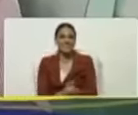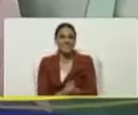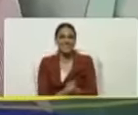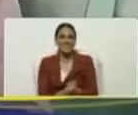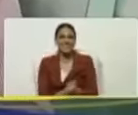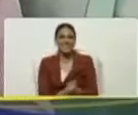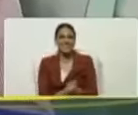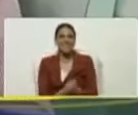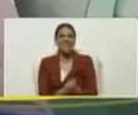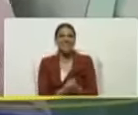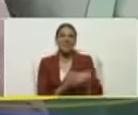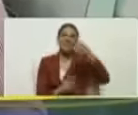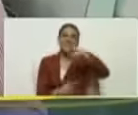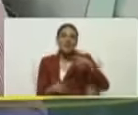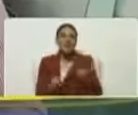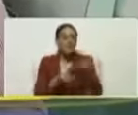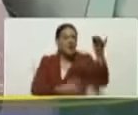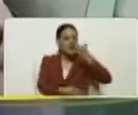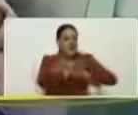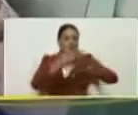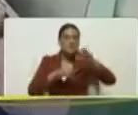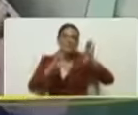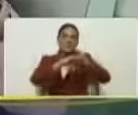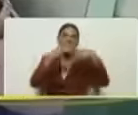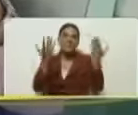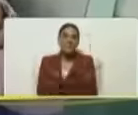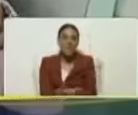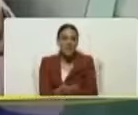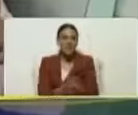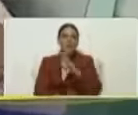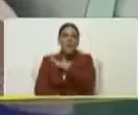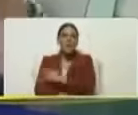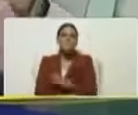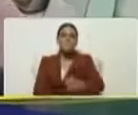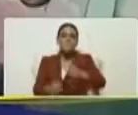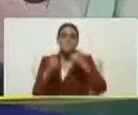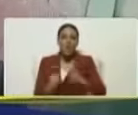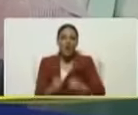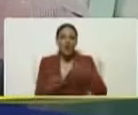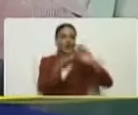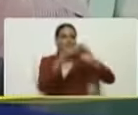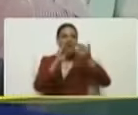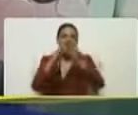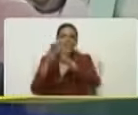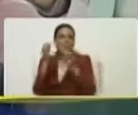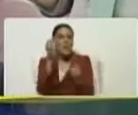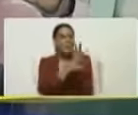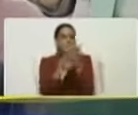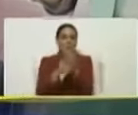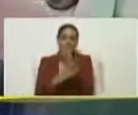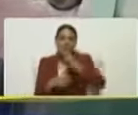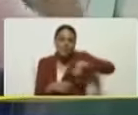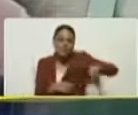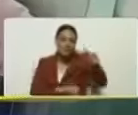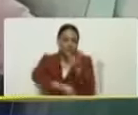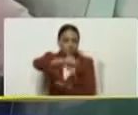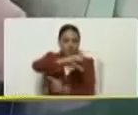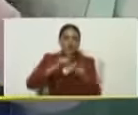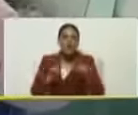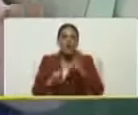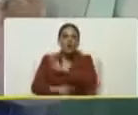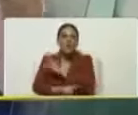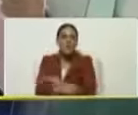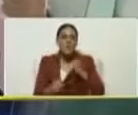enseñar al mundo. Es el poder comunero produciendo como poder económico